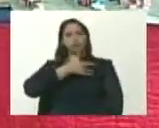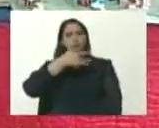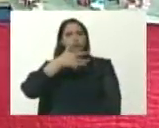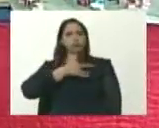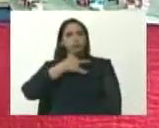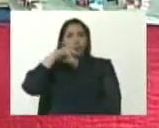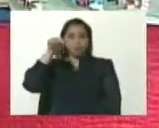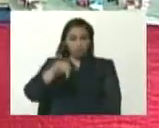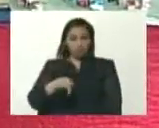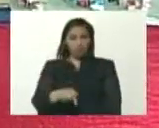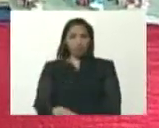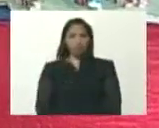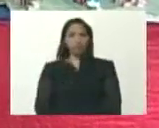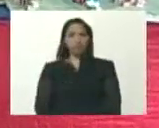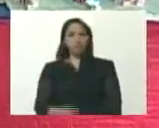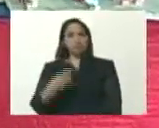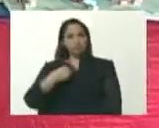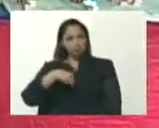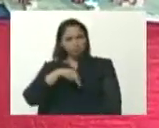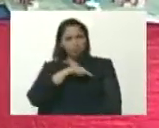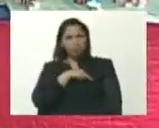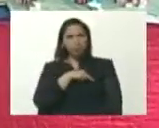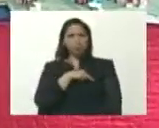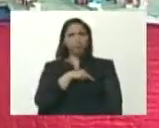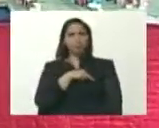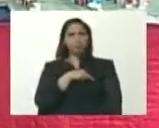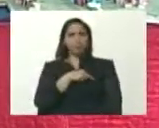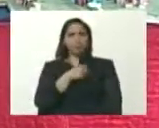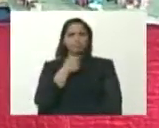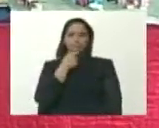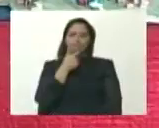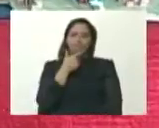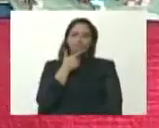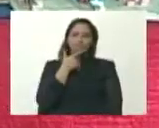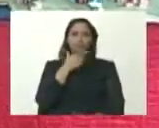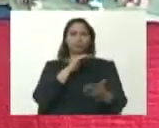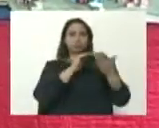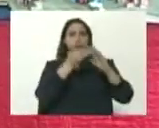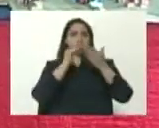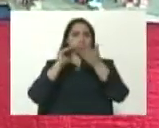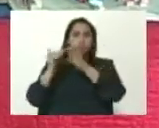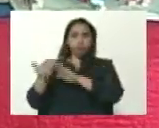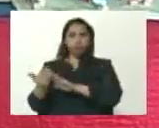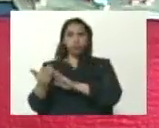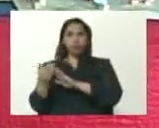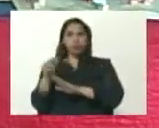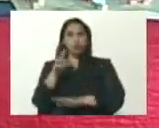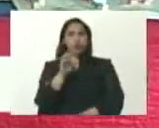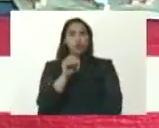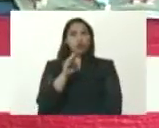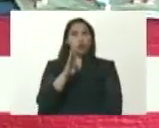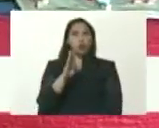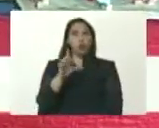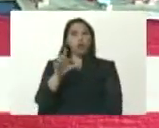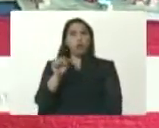Y aquí estamos, en esta hermosa comunidad El Roble,